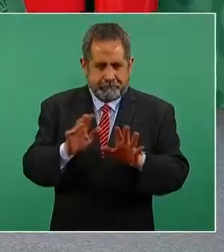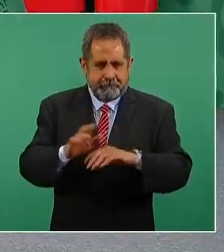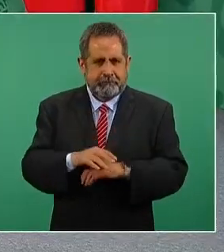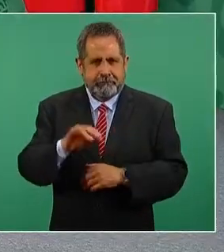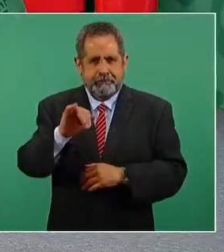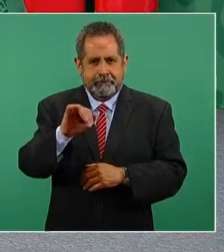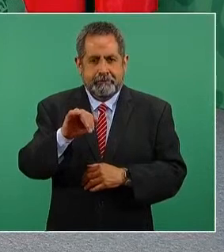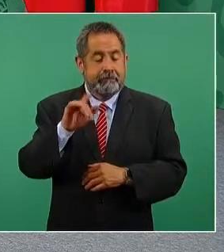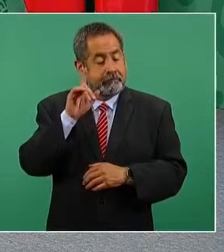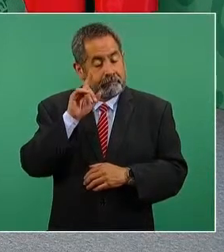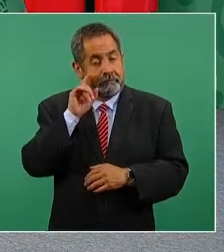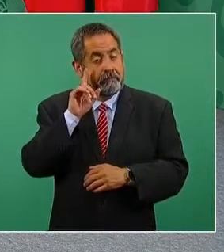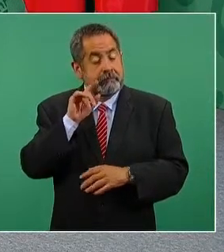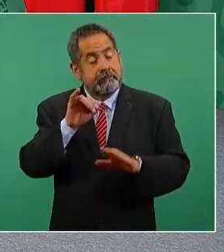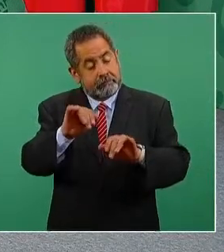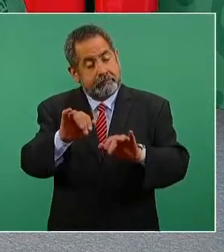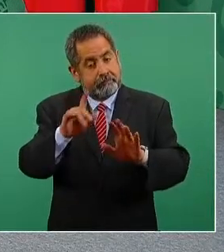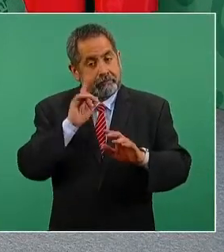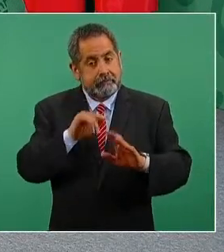Sí. Además es